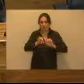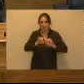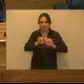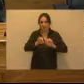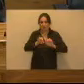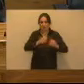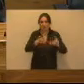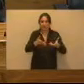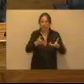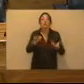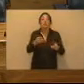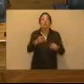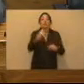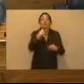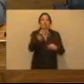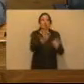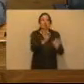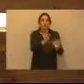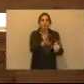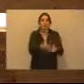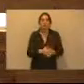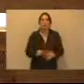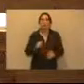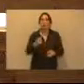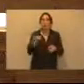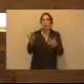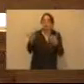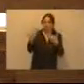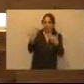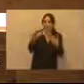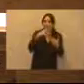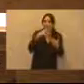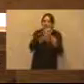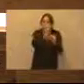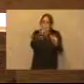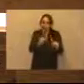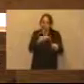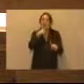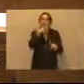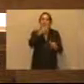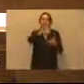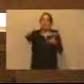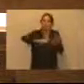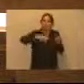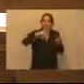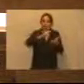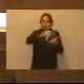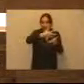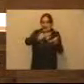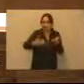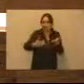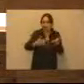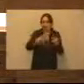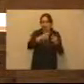Señor Fernández Vilanova tiene la palabra. Lo primeiro, felicitai pola pronunciación. Debería falar así máis a